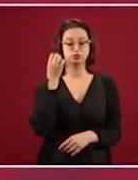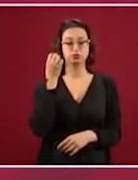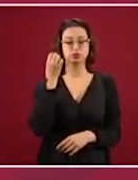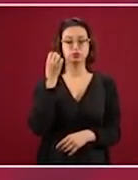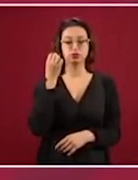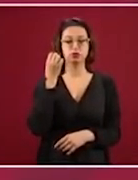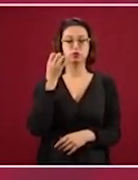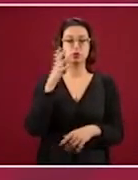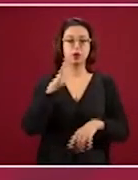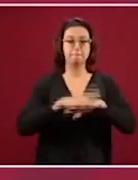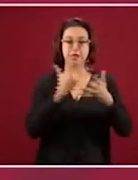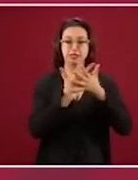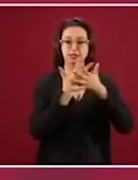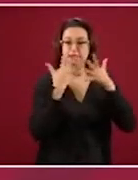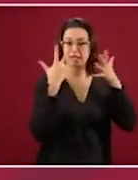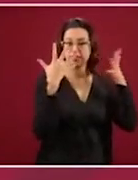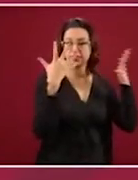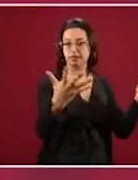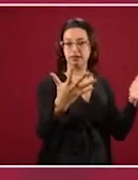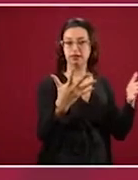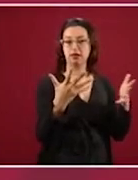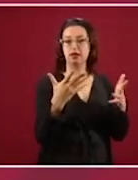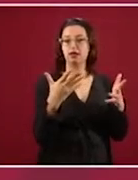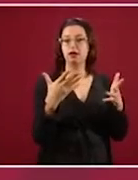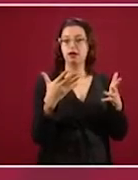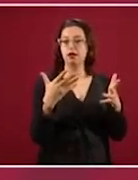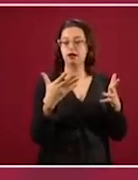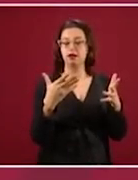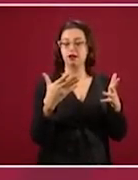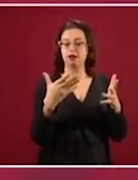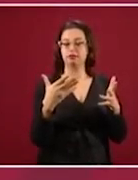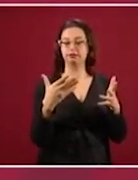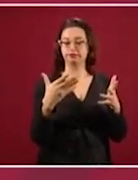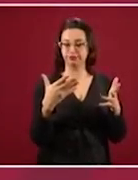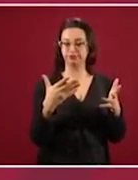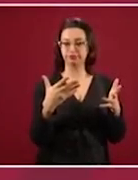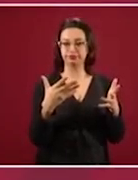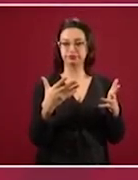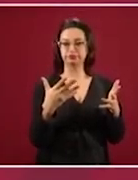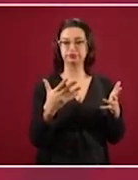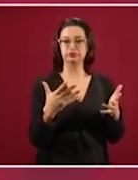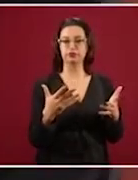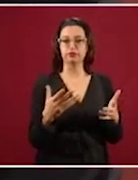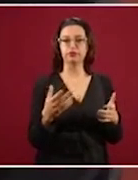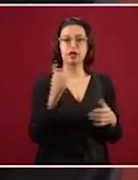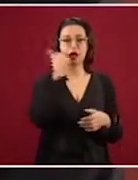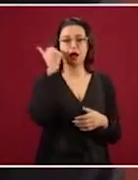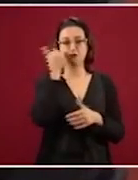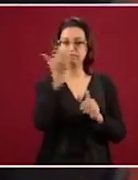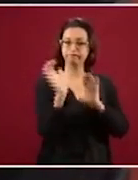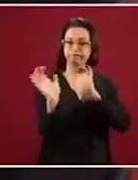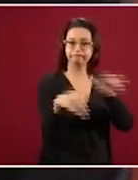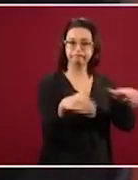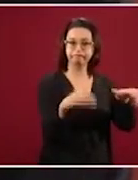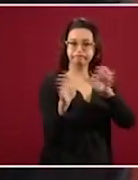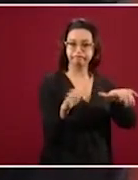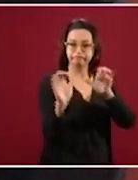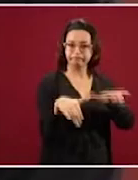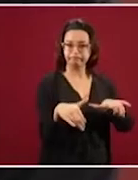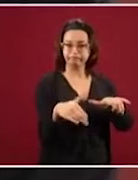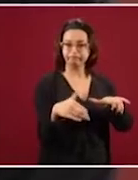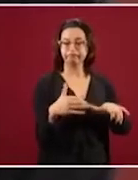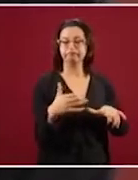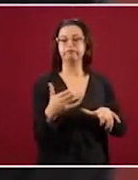mayor dimensión en cuanto a número de alumnos,